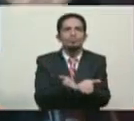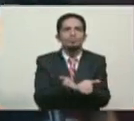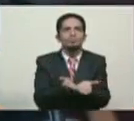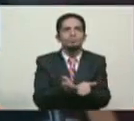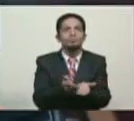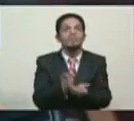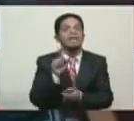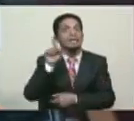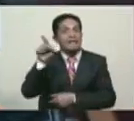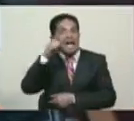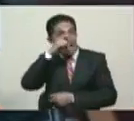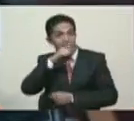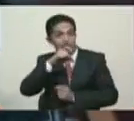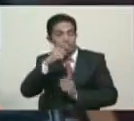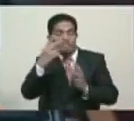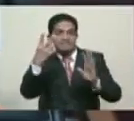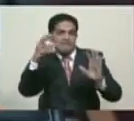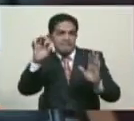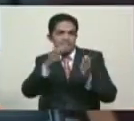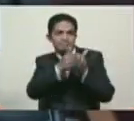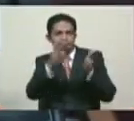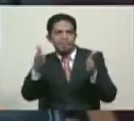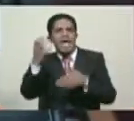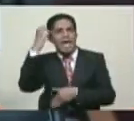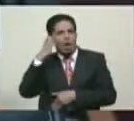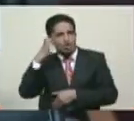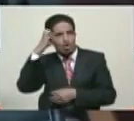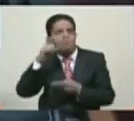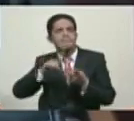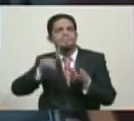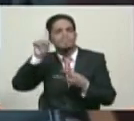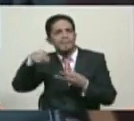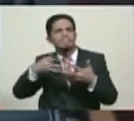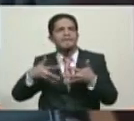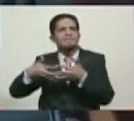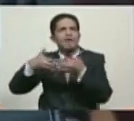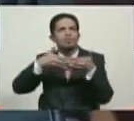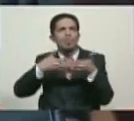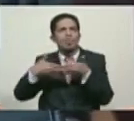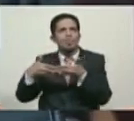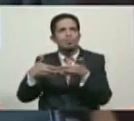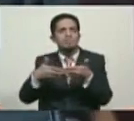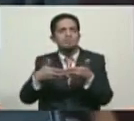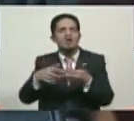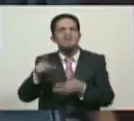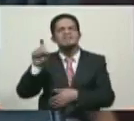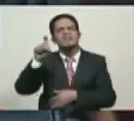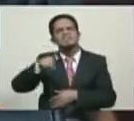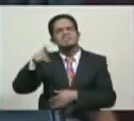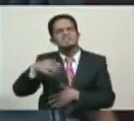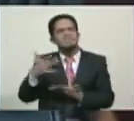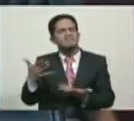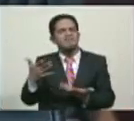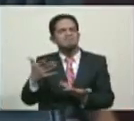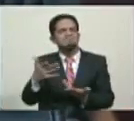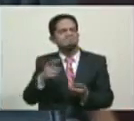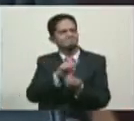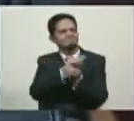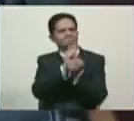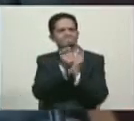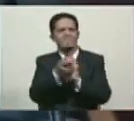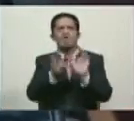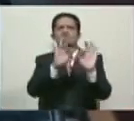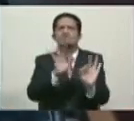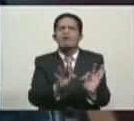años 70, Europa y Estados Unidos necesitaban replantearse su geopolítica interna